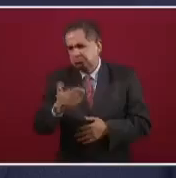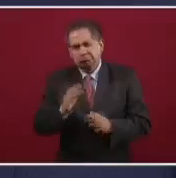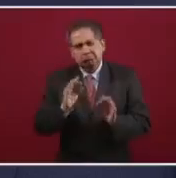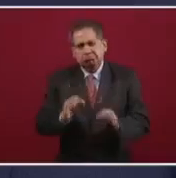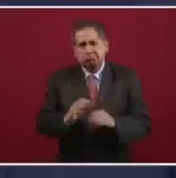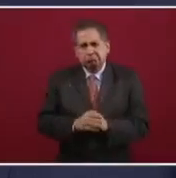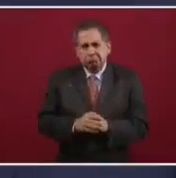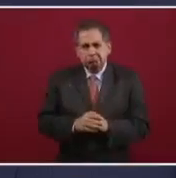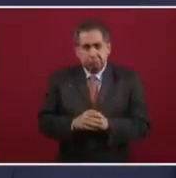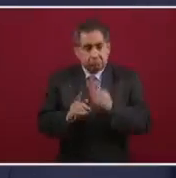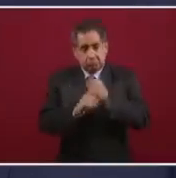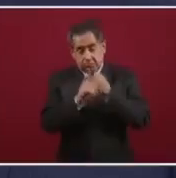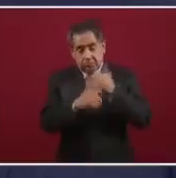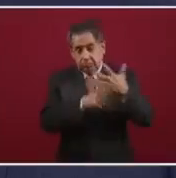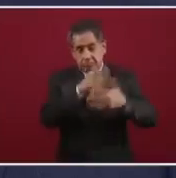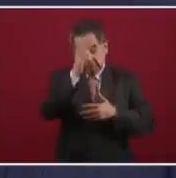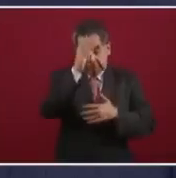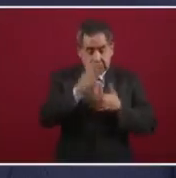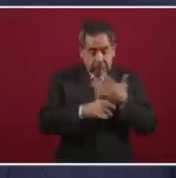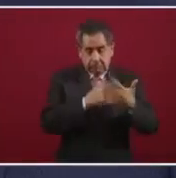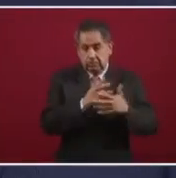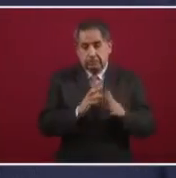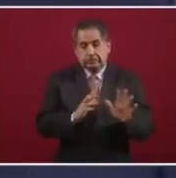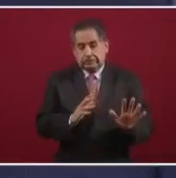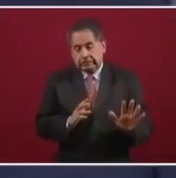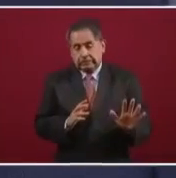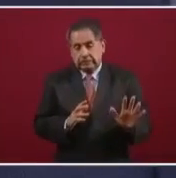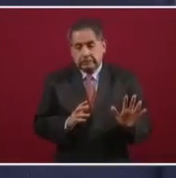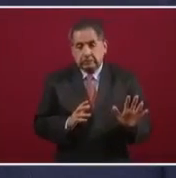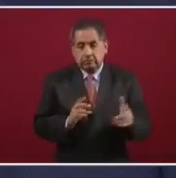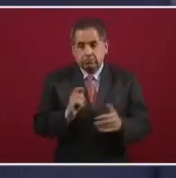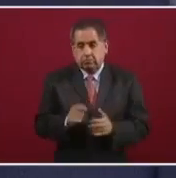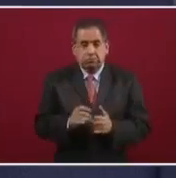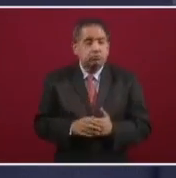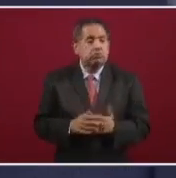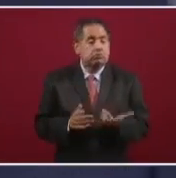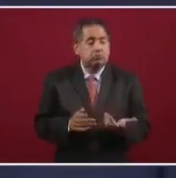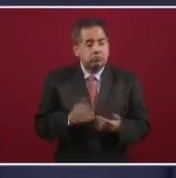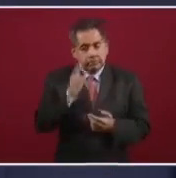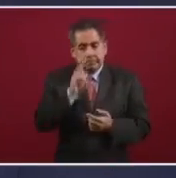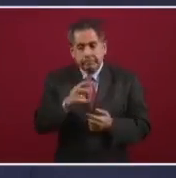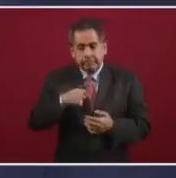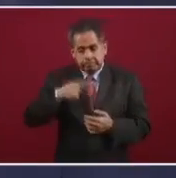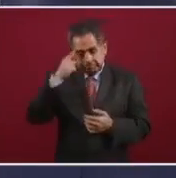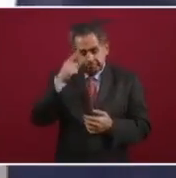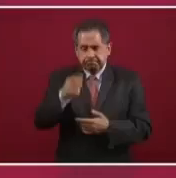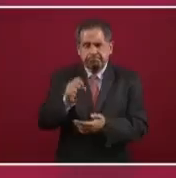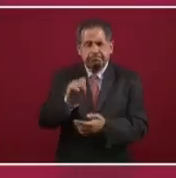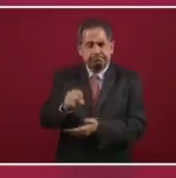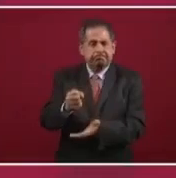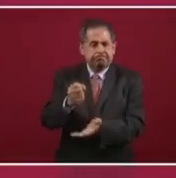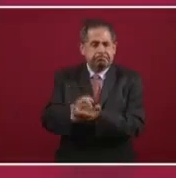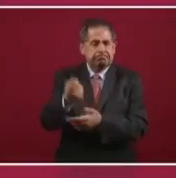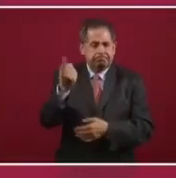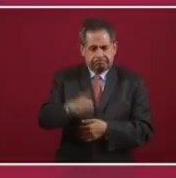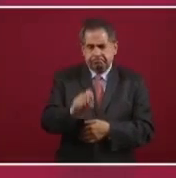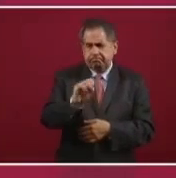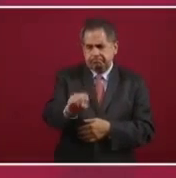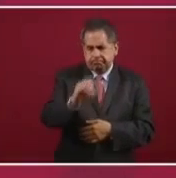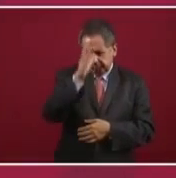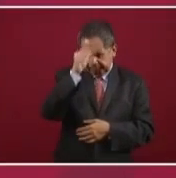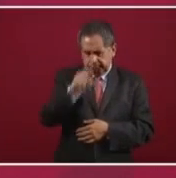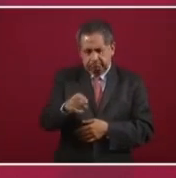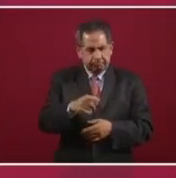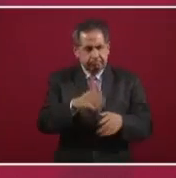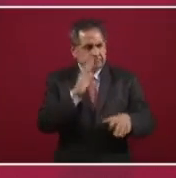después de una situación como la de Culiacán, el haber avalado la decisión de